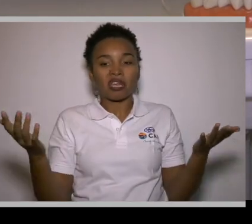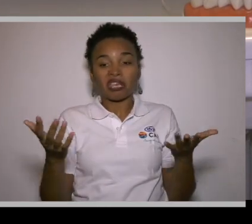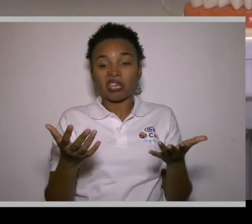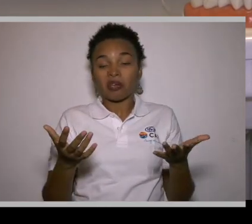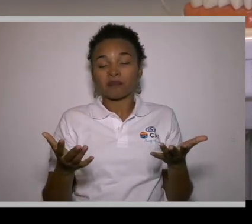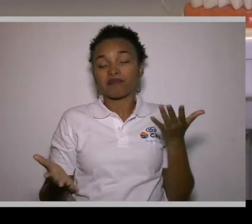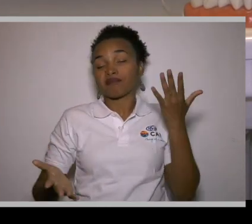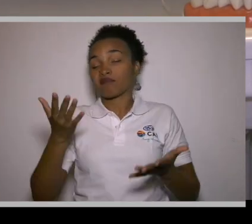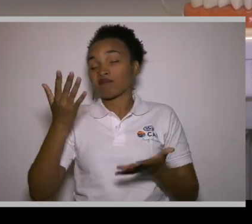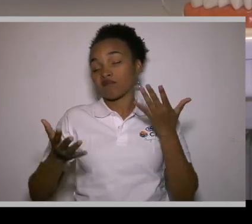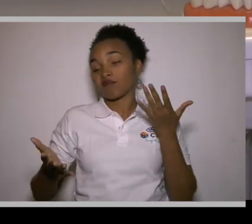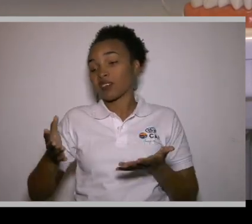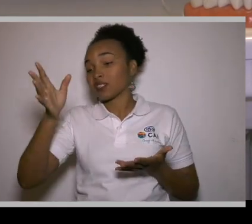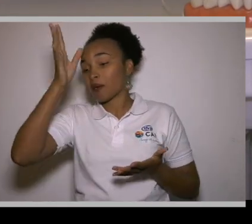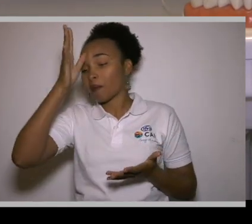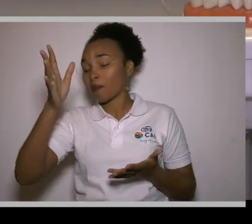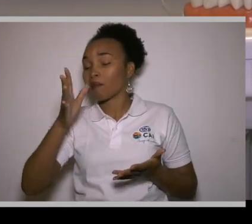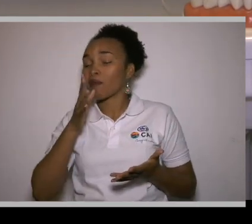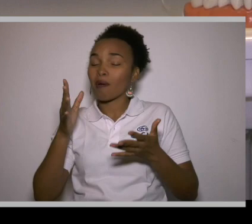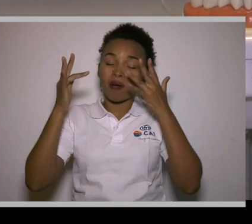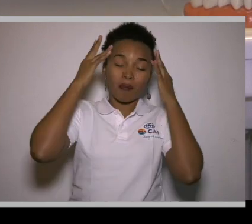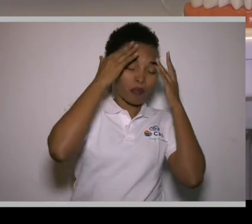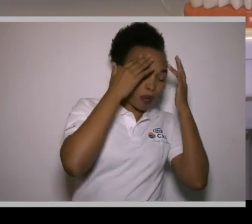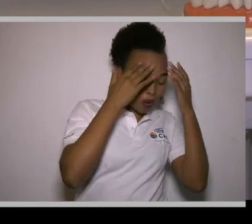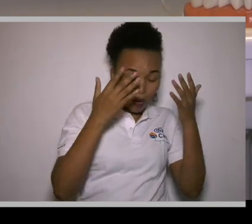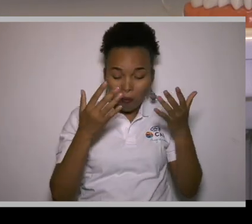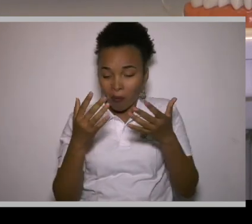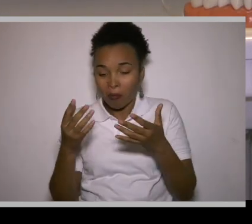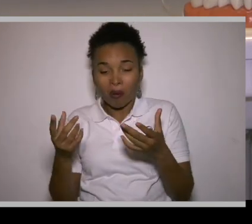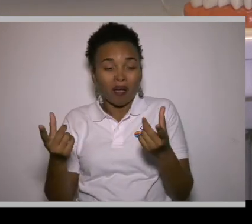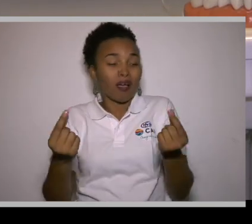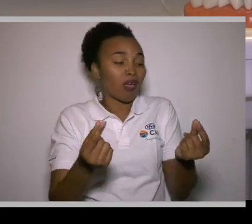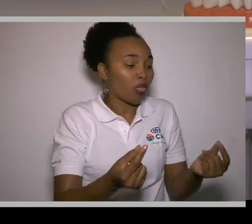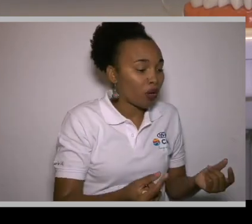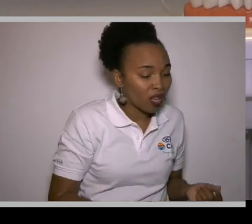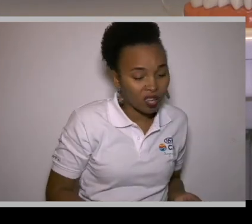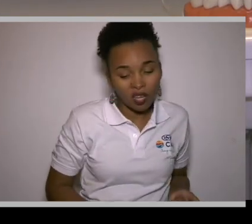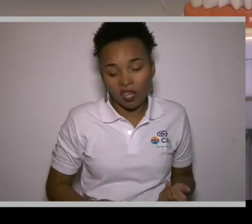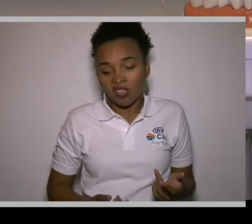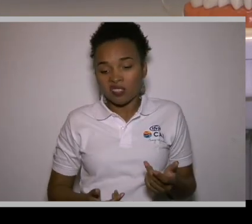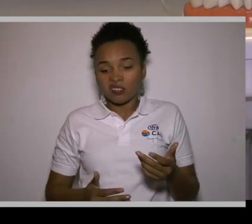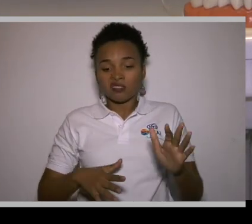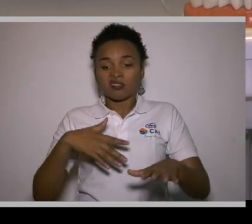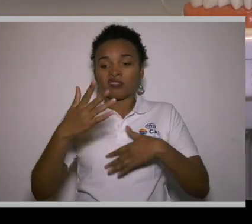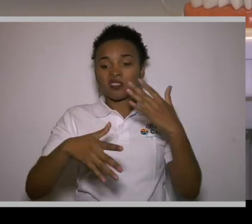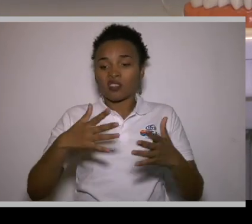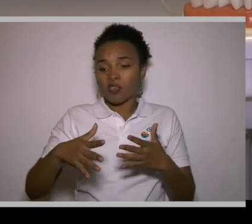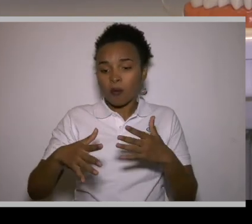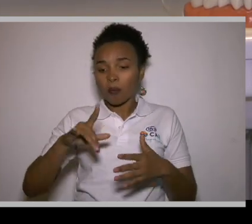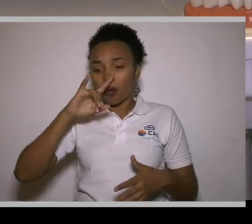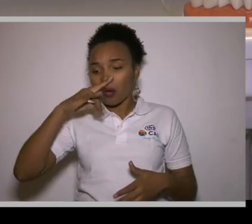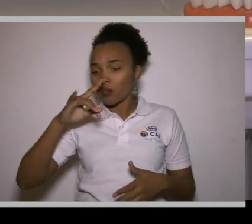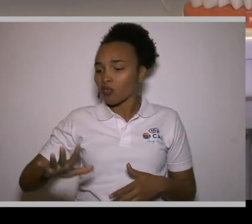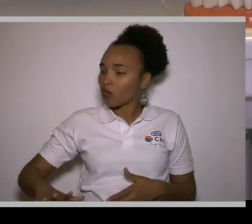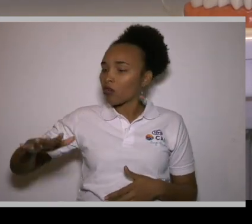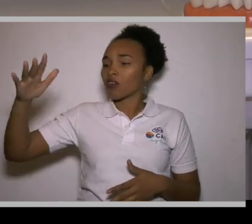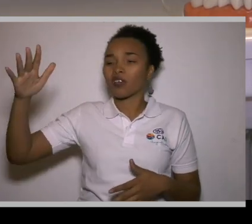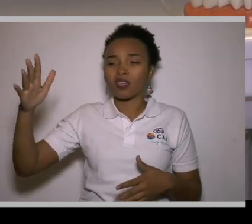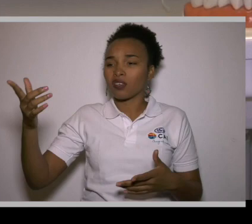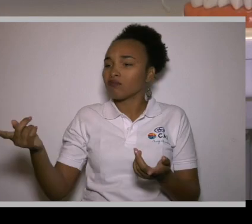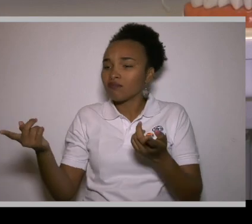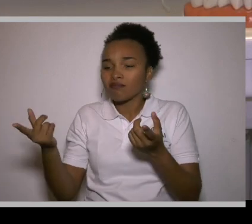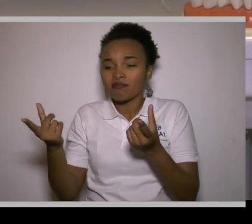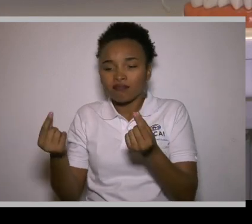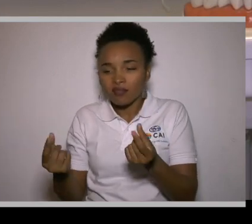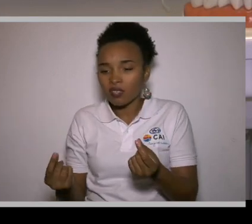cepillarse bien después de cada comida, usar su enjuague bucal Aunque con tenga- clorhexidina, aunque tenga todo,